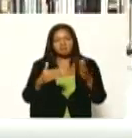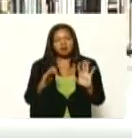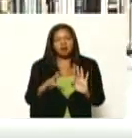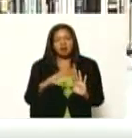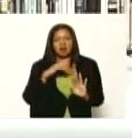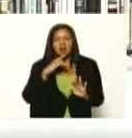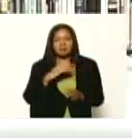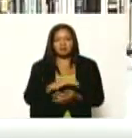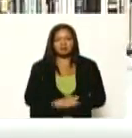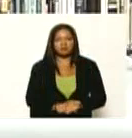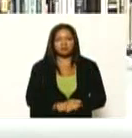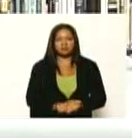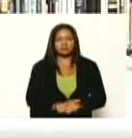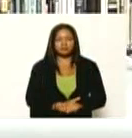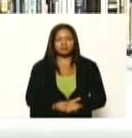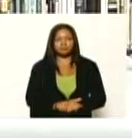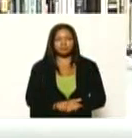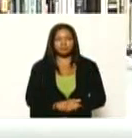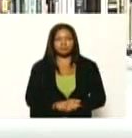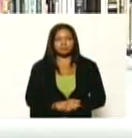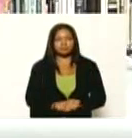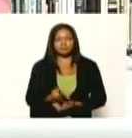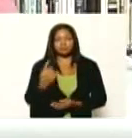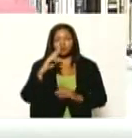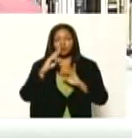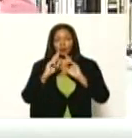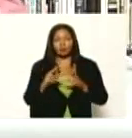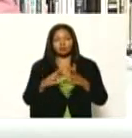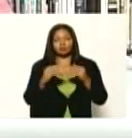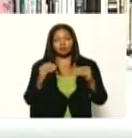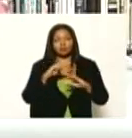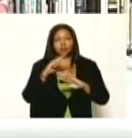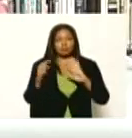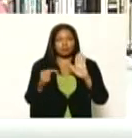la marcha lanzando. Sí, señor. Aquí tengo pues los resultados.